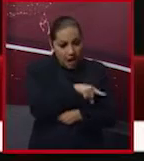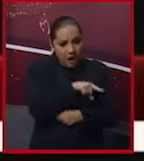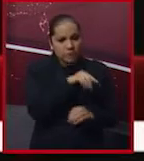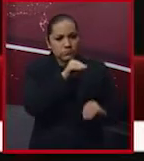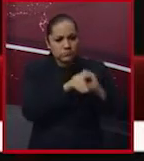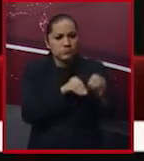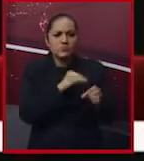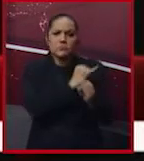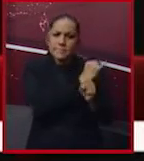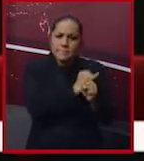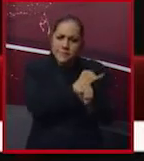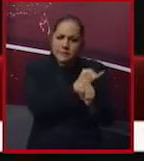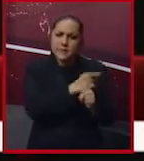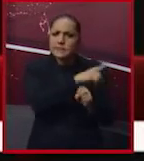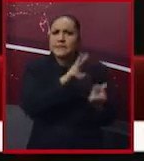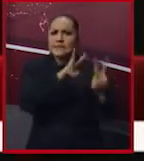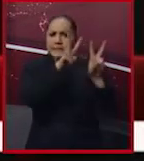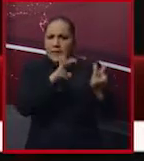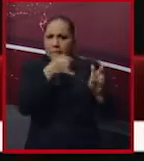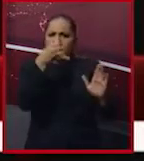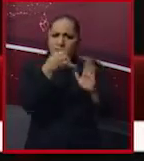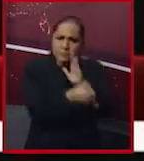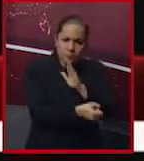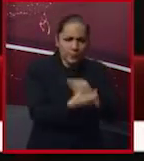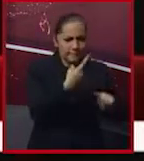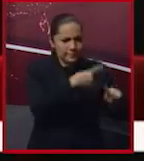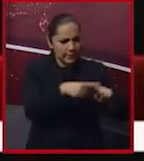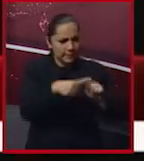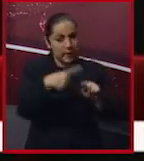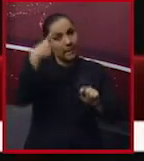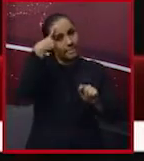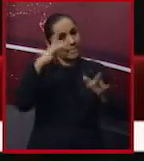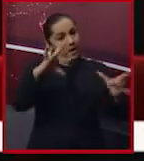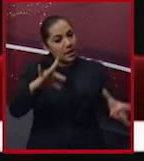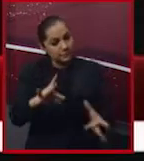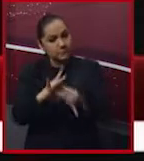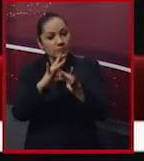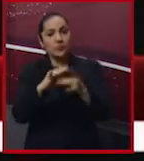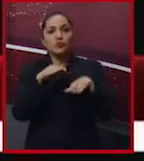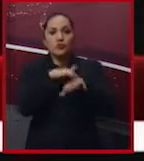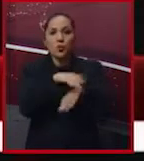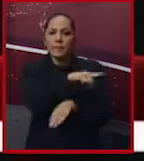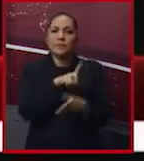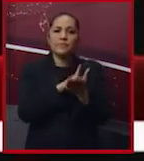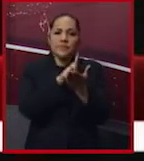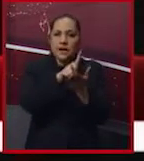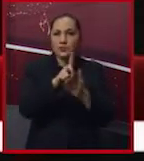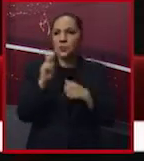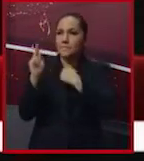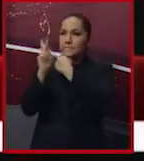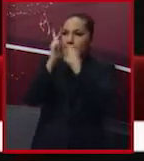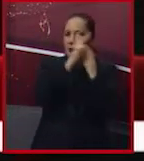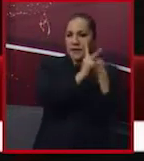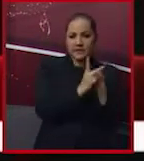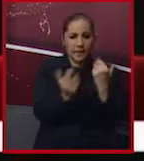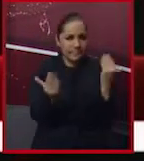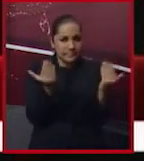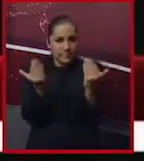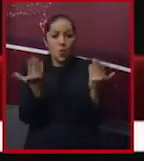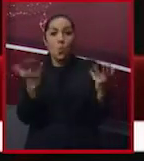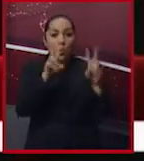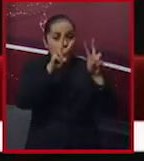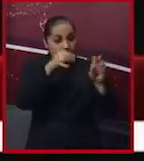un estudio en el que implican elementos de derecho comparado, de jurisprudencia, de